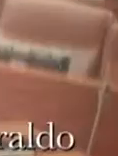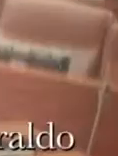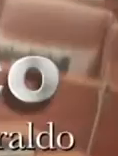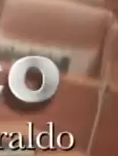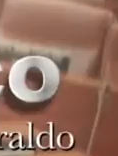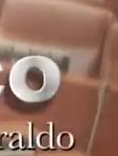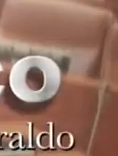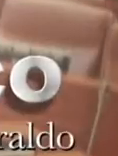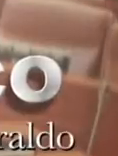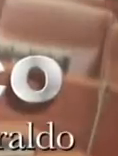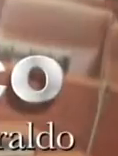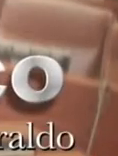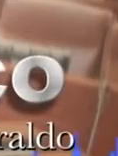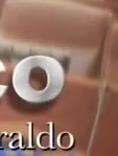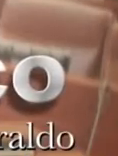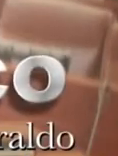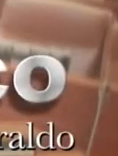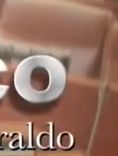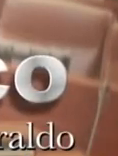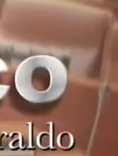otras zonas.